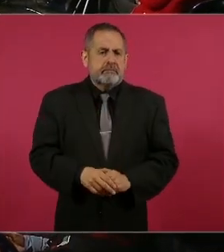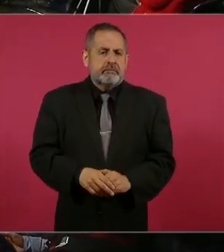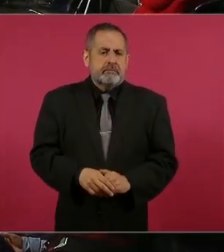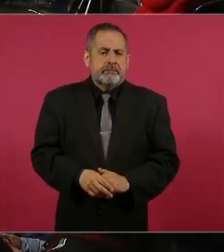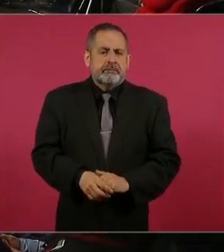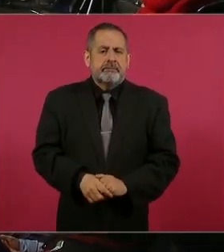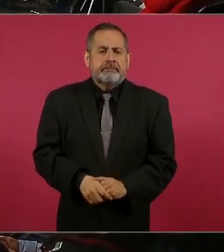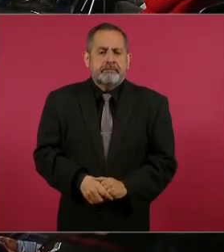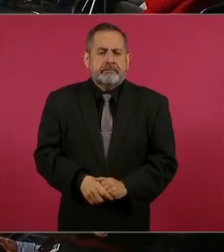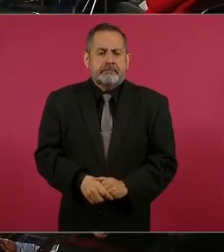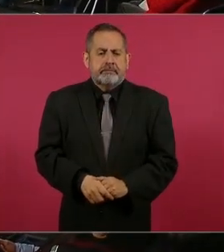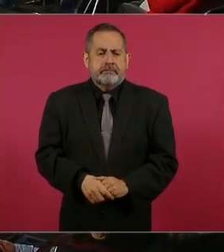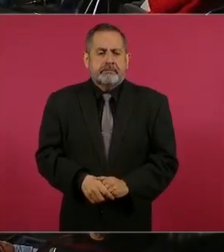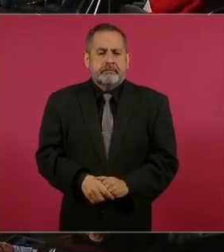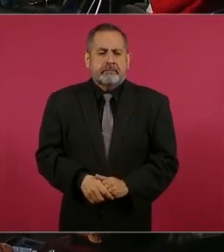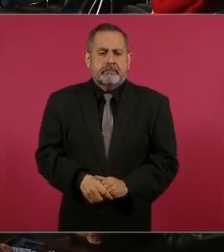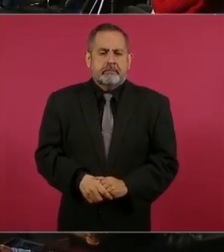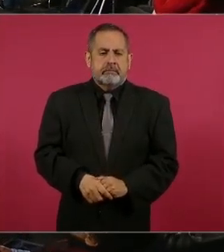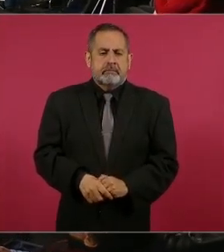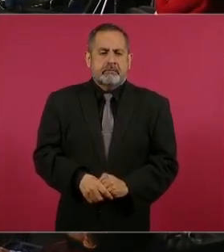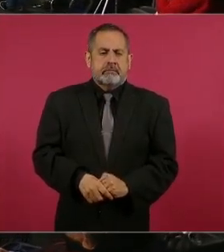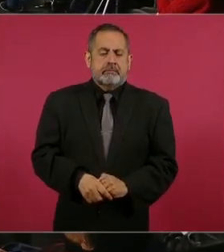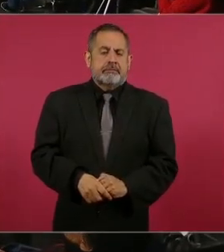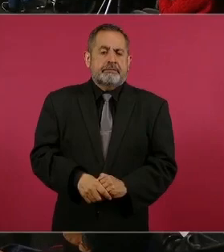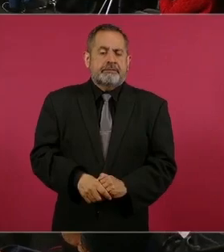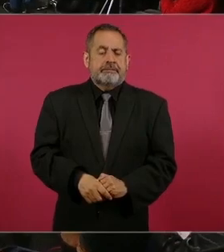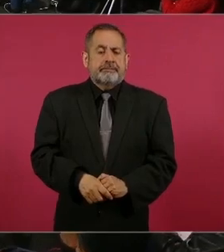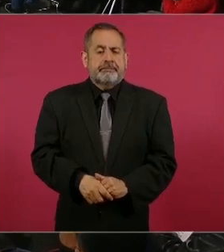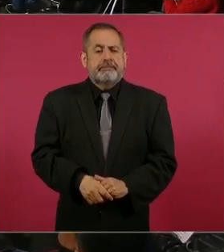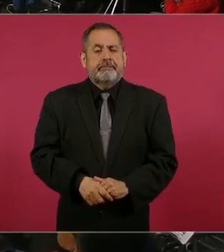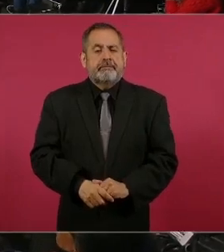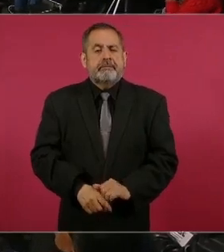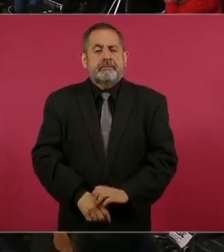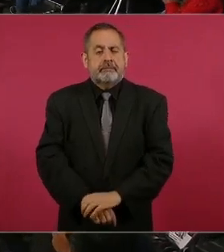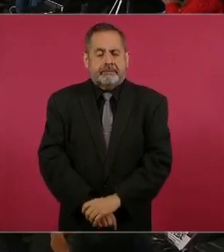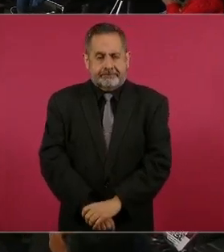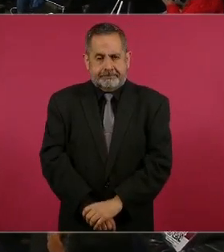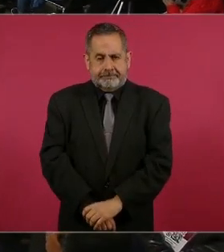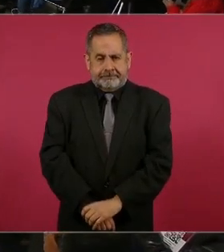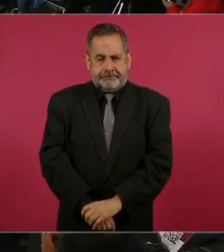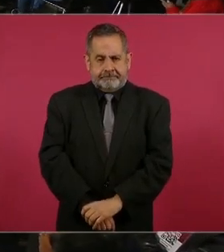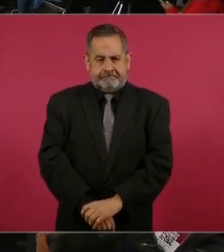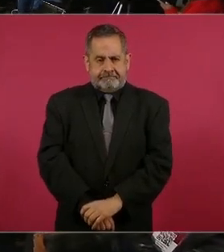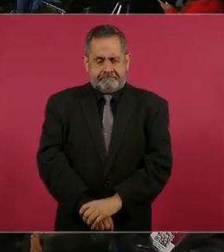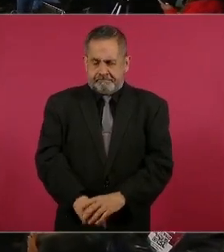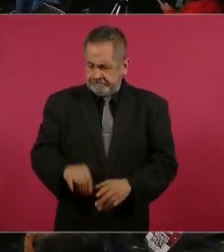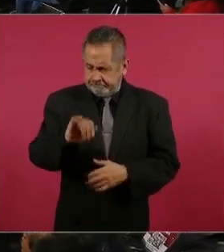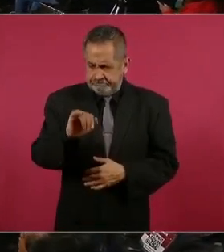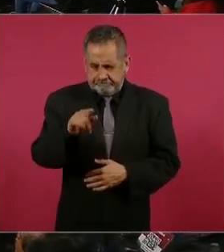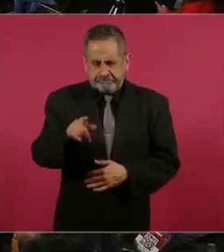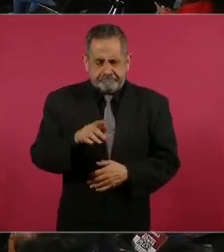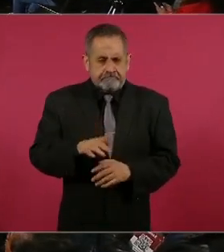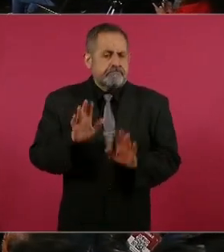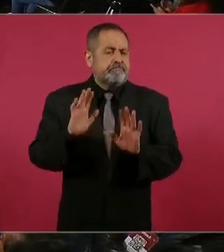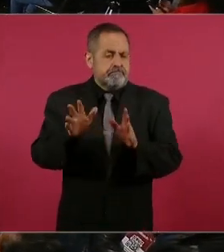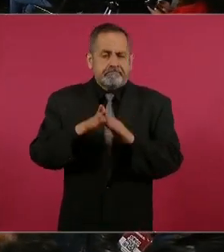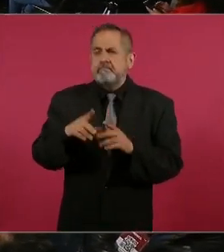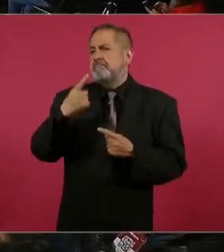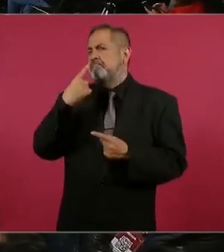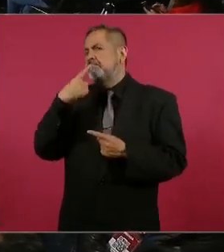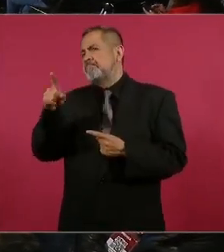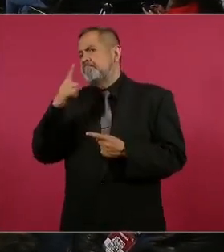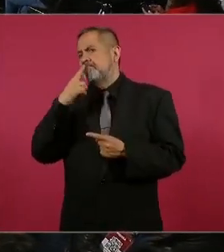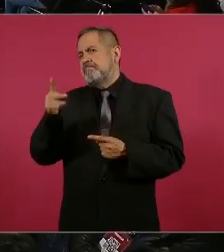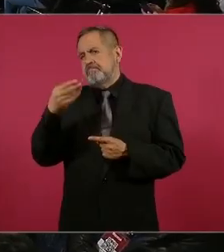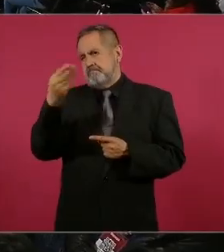datos. Reporte, el INAI ya está investigando y se dio parte a la fiscalía, entonces está avanzando la investigación. Sí, ya se presentaron las